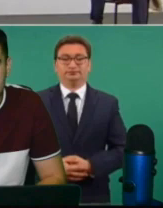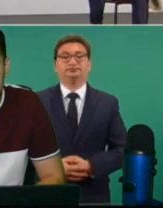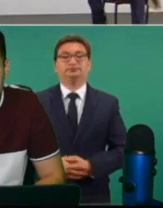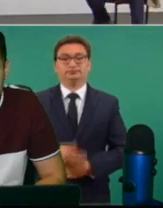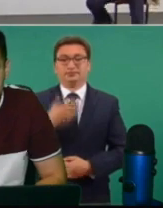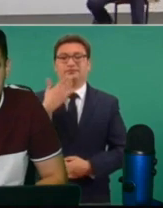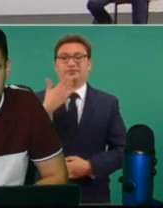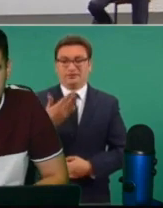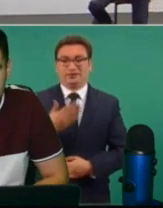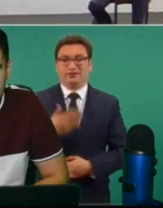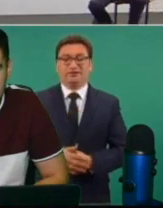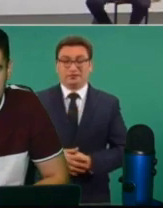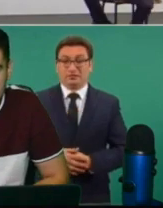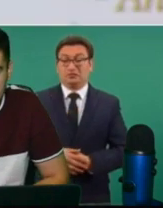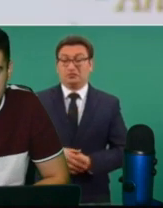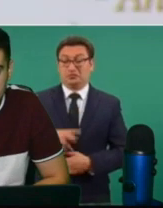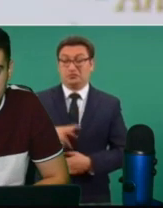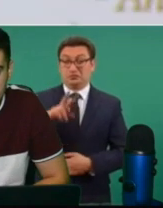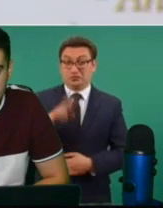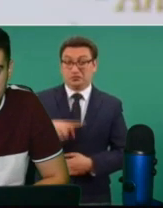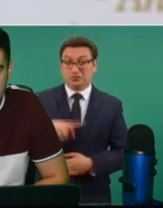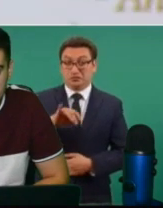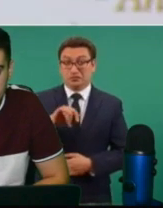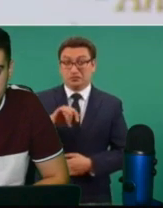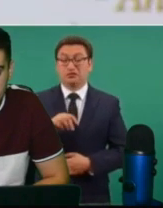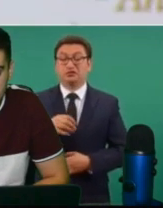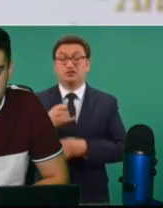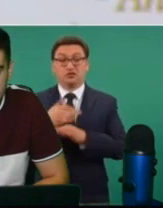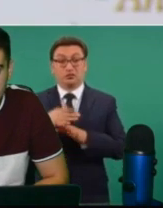Entonces sí fue cierto, yo pensaba que era falsa la información.